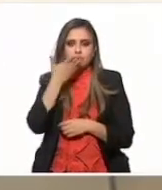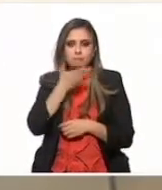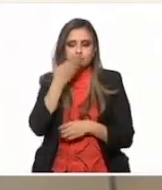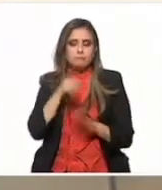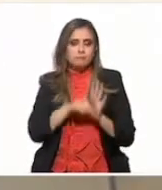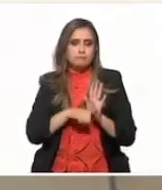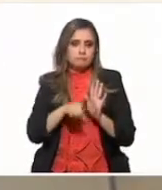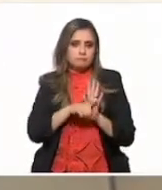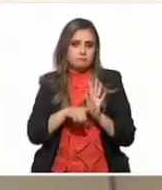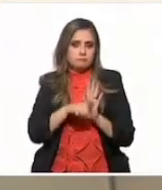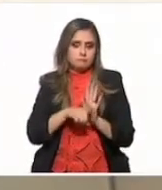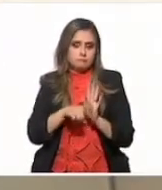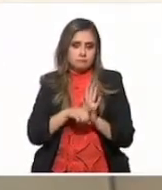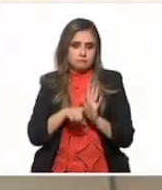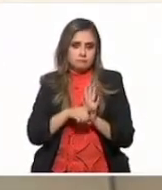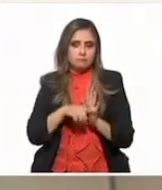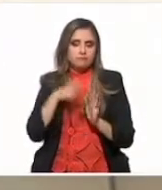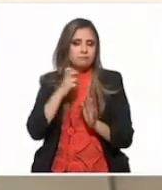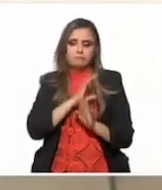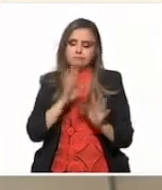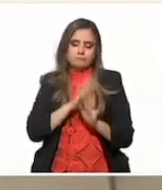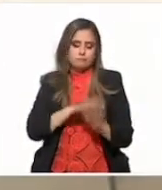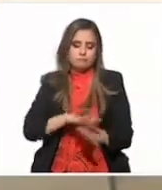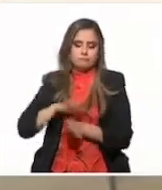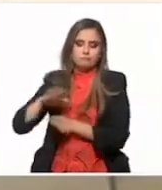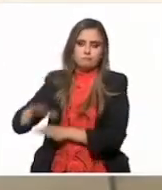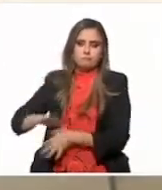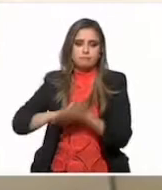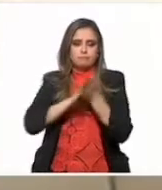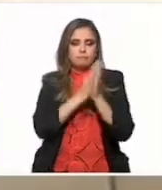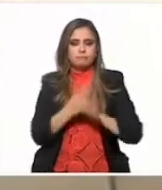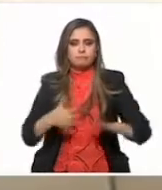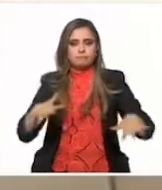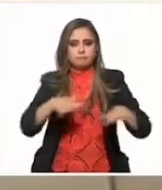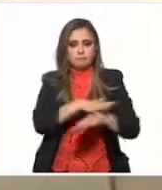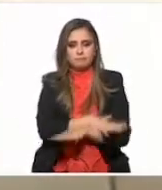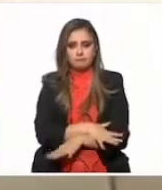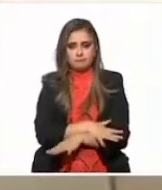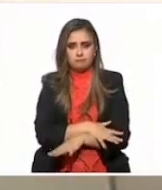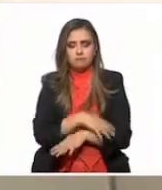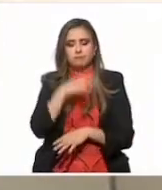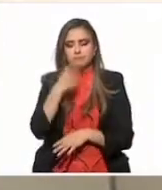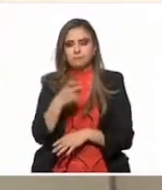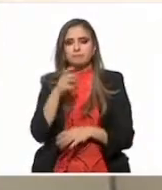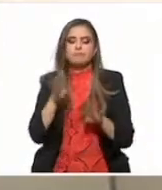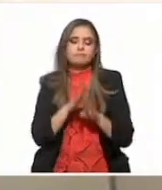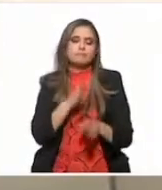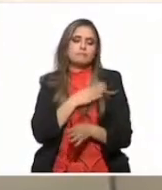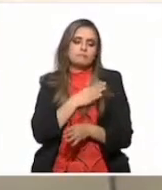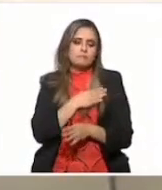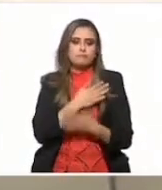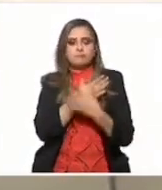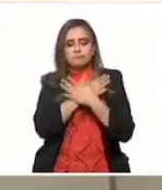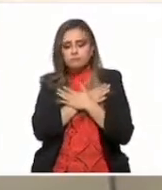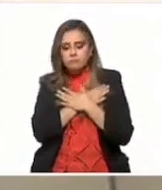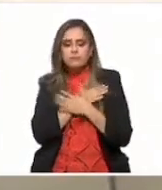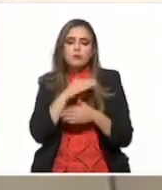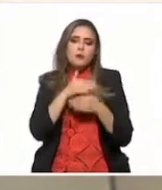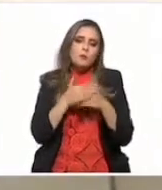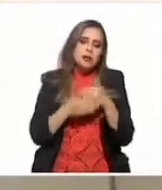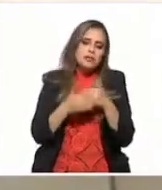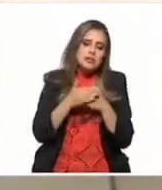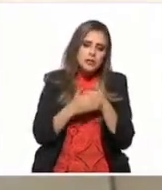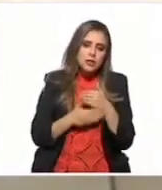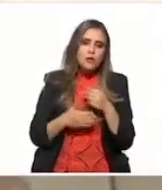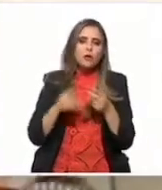resignificar esto se hace en la tradición budista con prácticas del amor bondadoso la compasión elton